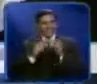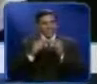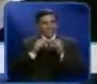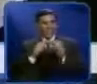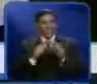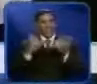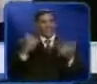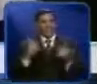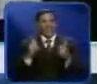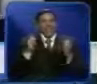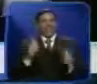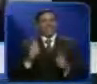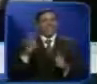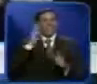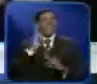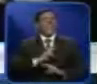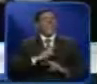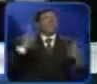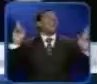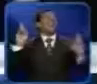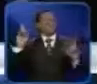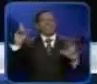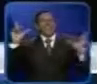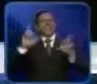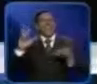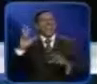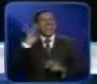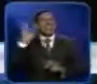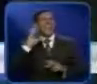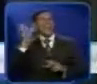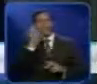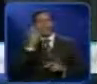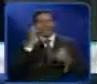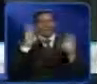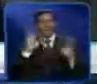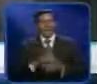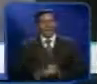daría origen al programa Record Guinness de la televisión, la Radio Rochelle.